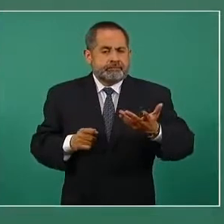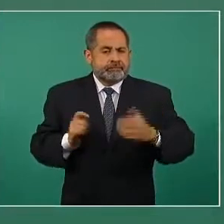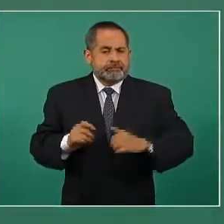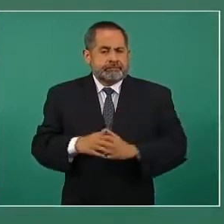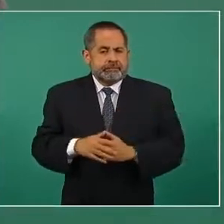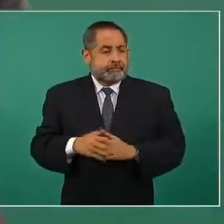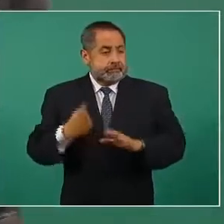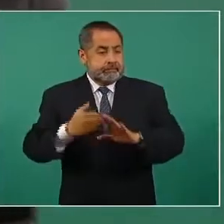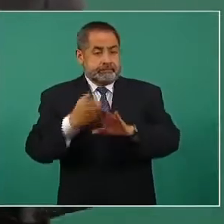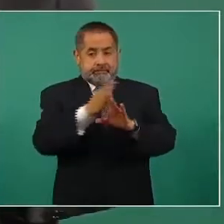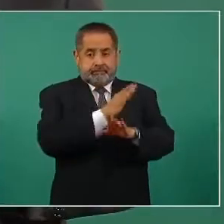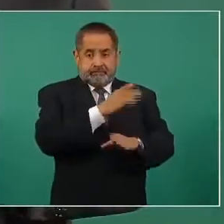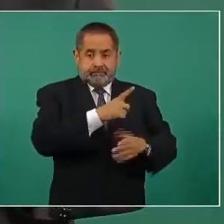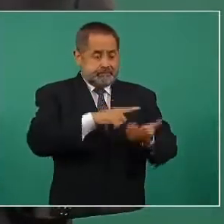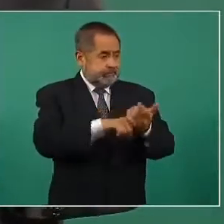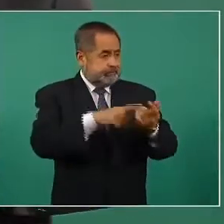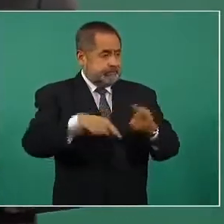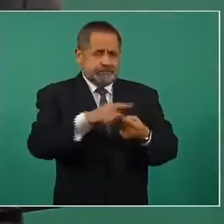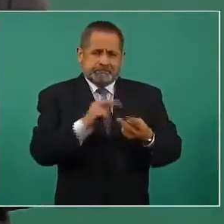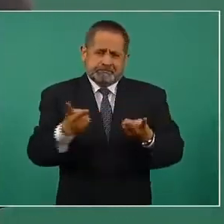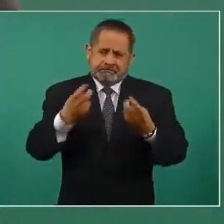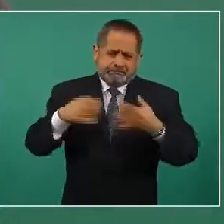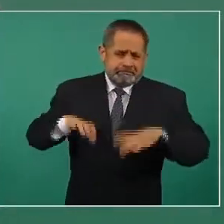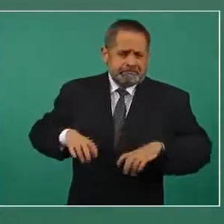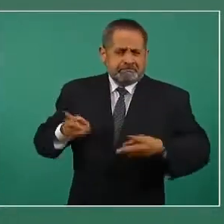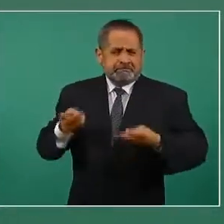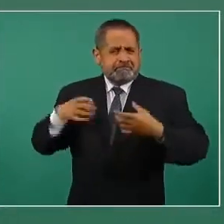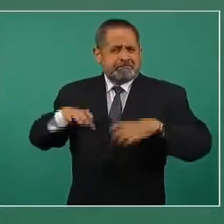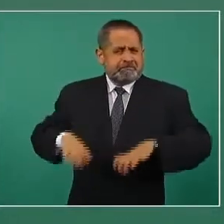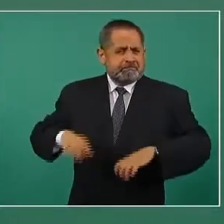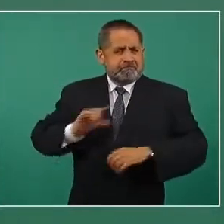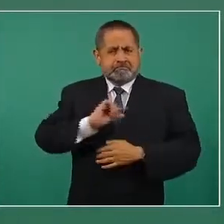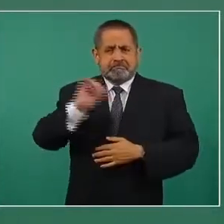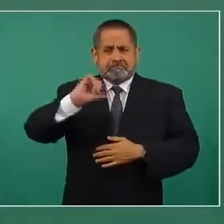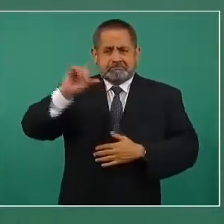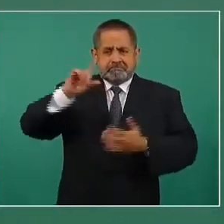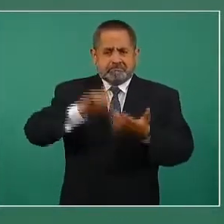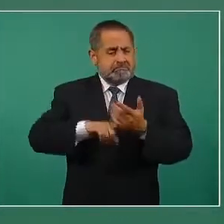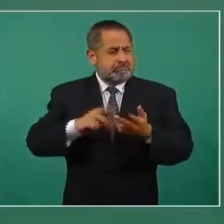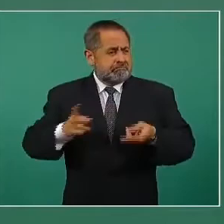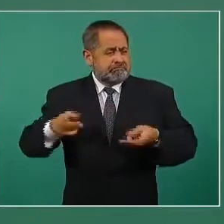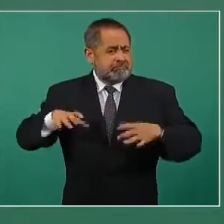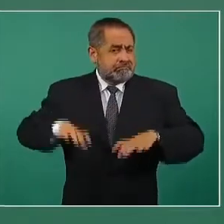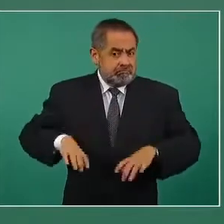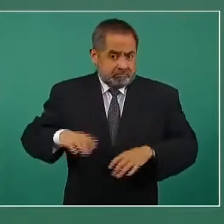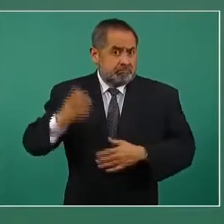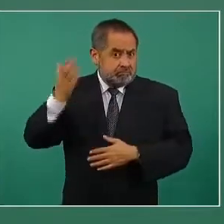antes robaban los altos funcionarios públicos,